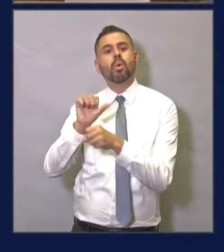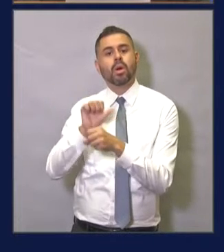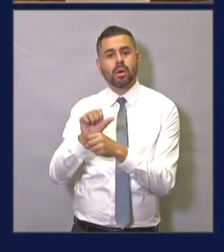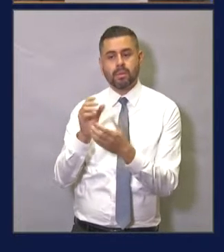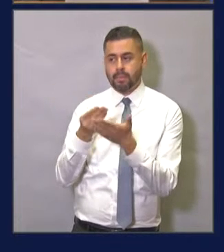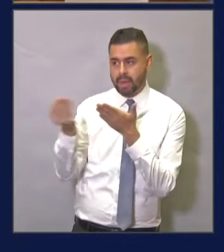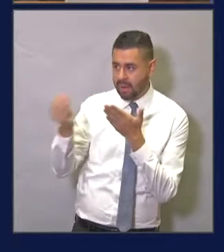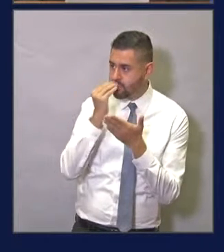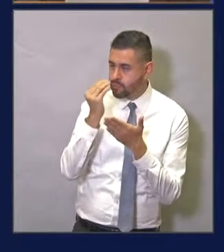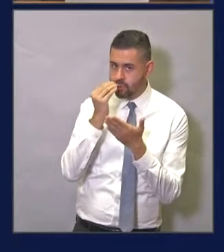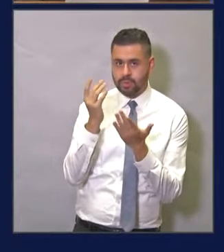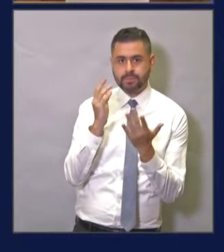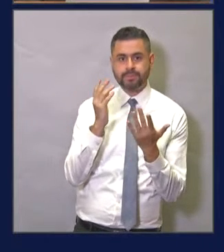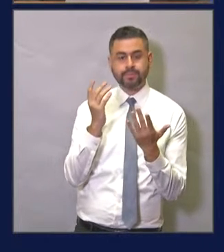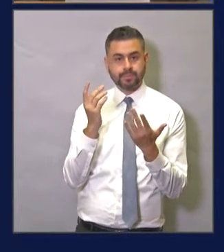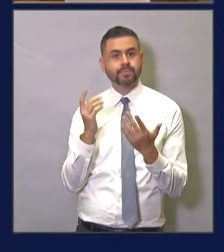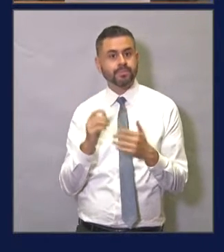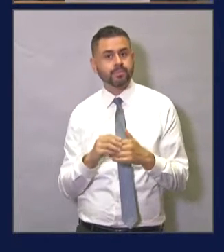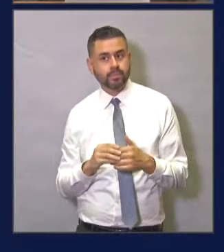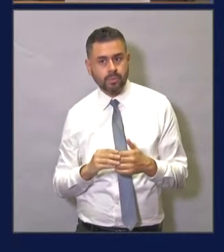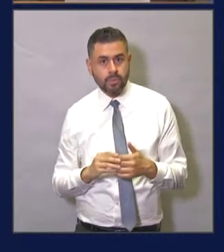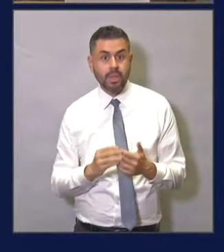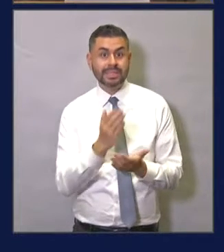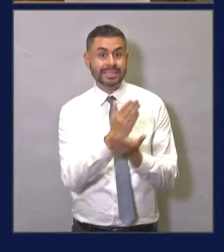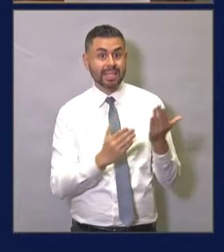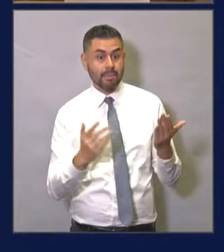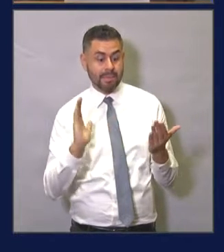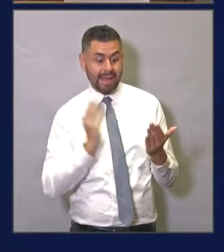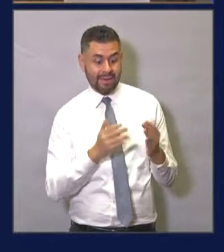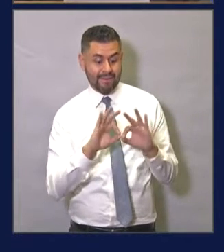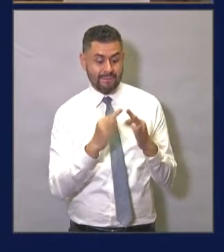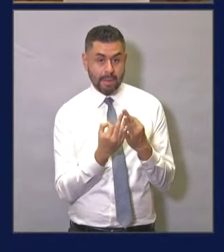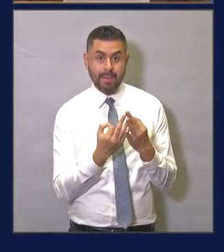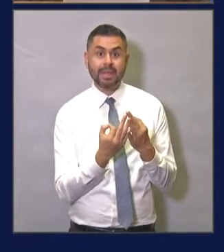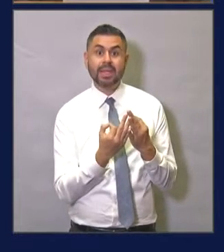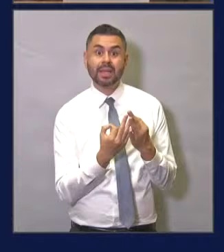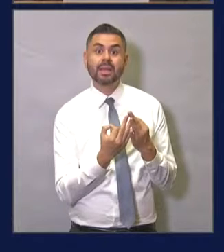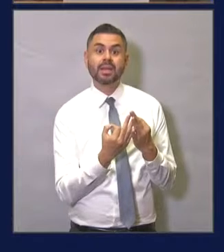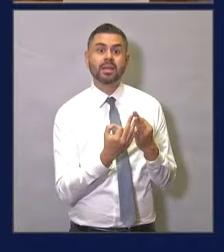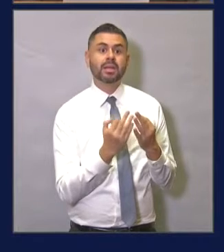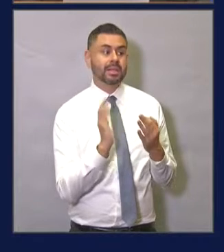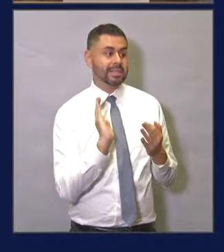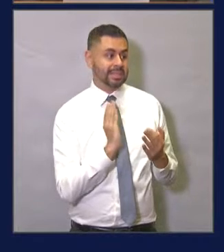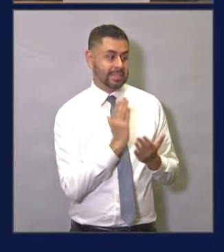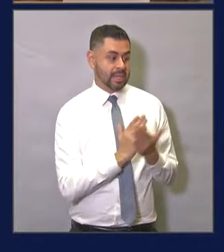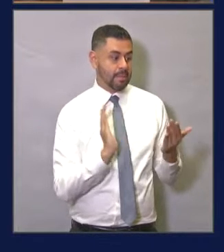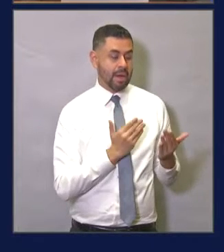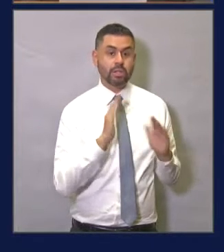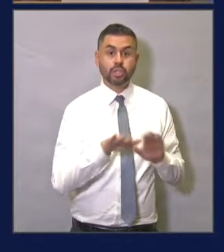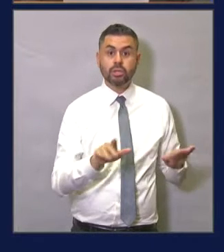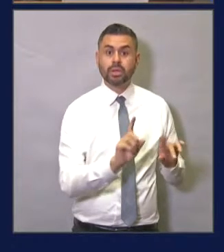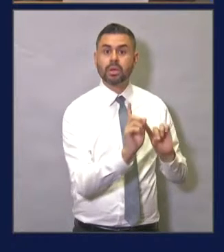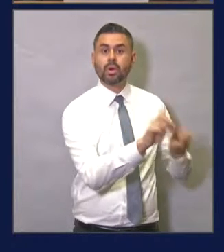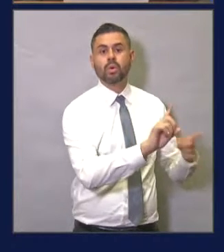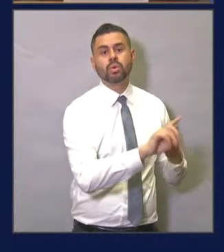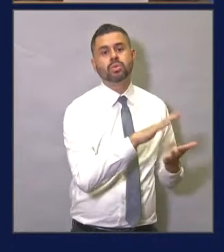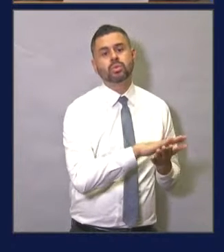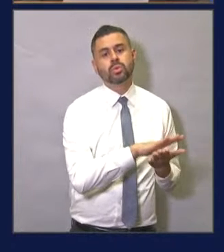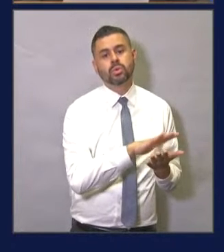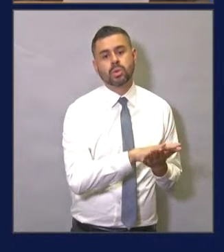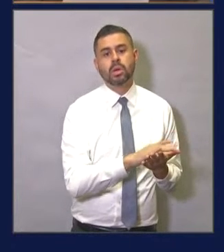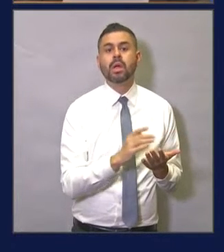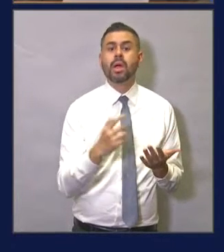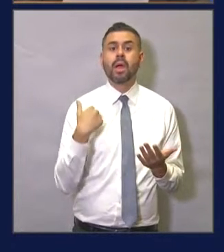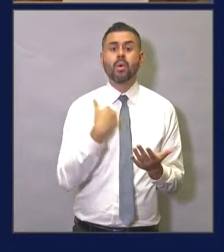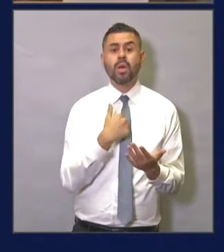nosotros todavía debemos ir a trabajar, algunos de nuestros hijos están en la escuela y todos necesitamos acceder a los